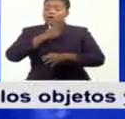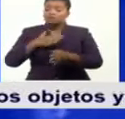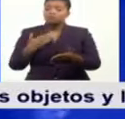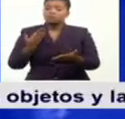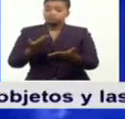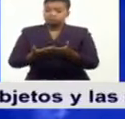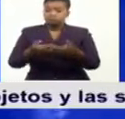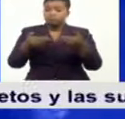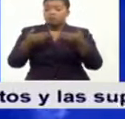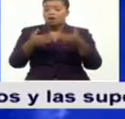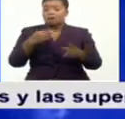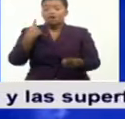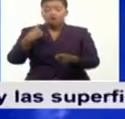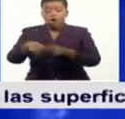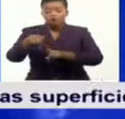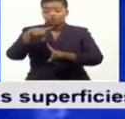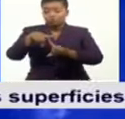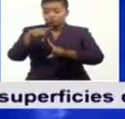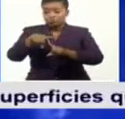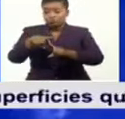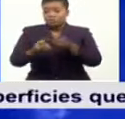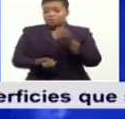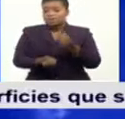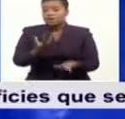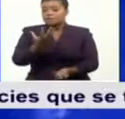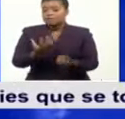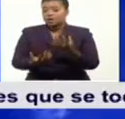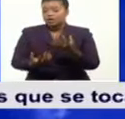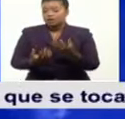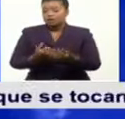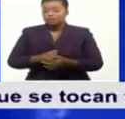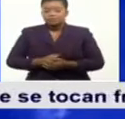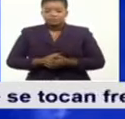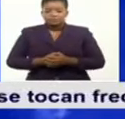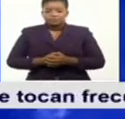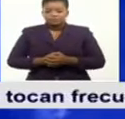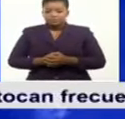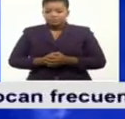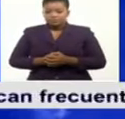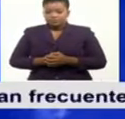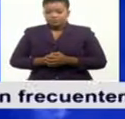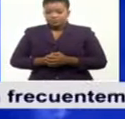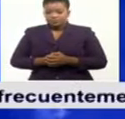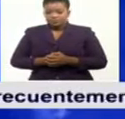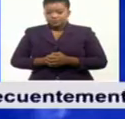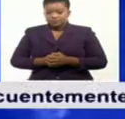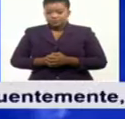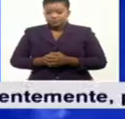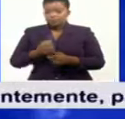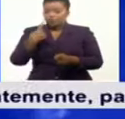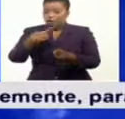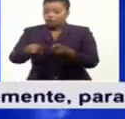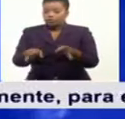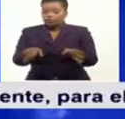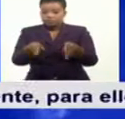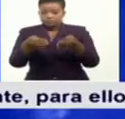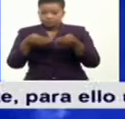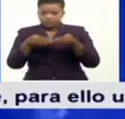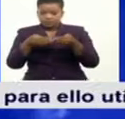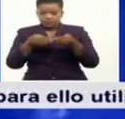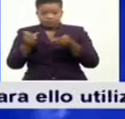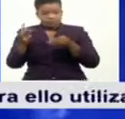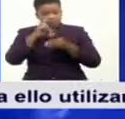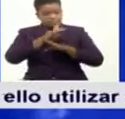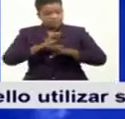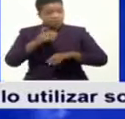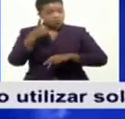en Las Tunas también en Santa Lucía, Colombia, y el cierre de 2 eventos más, uno en La Habana y otro